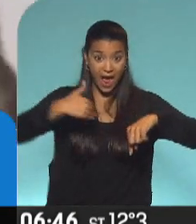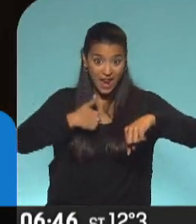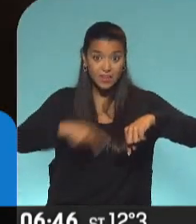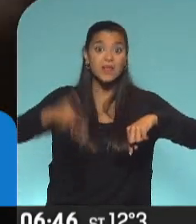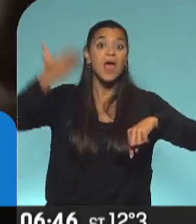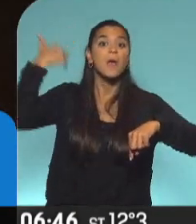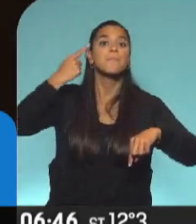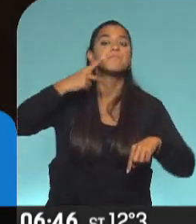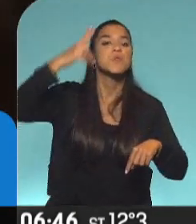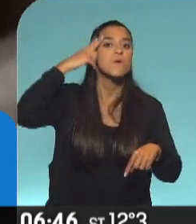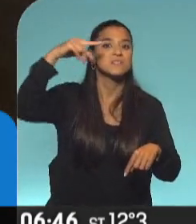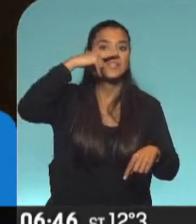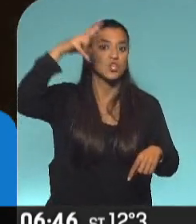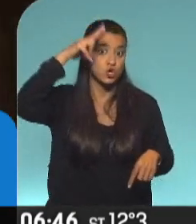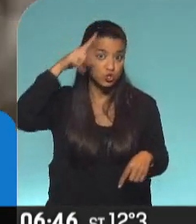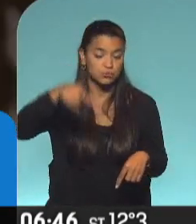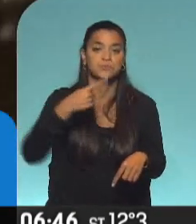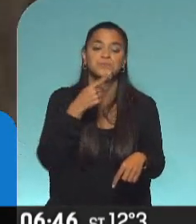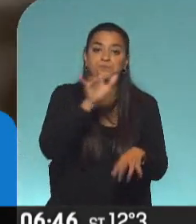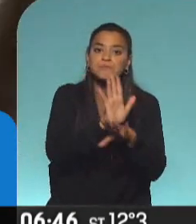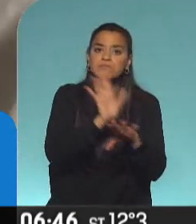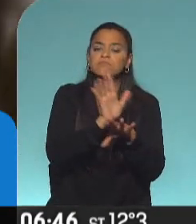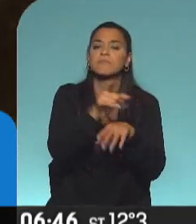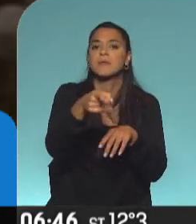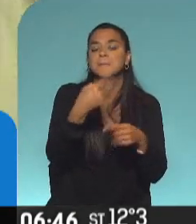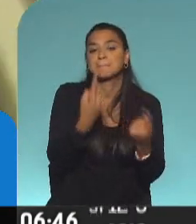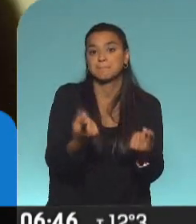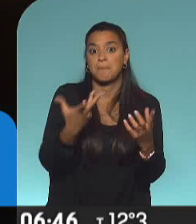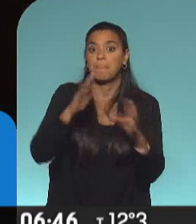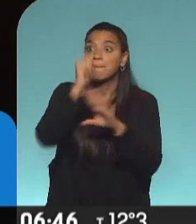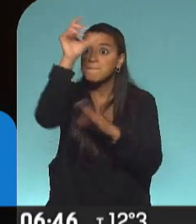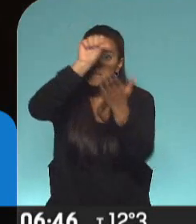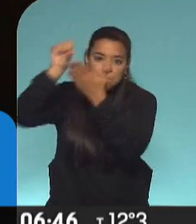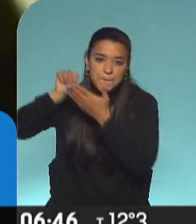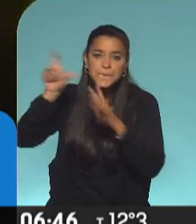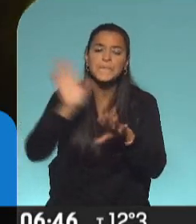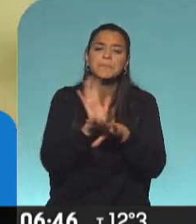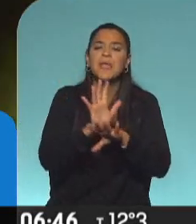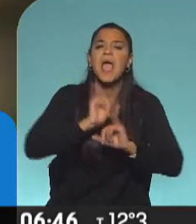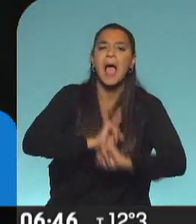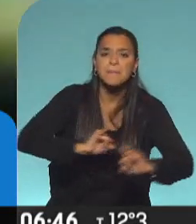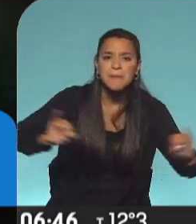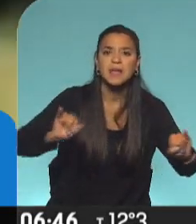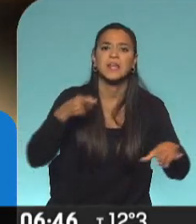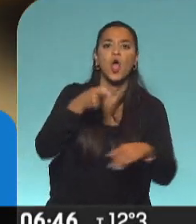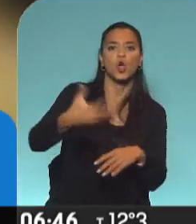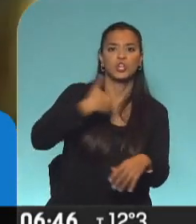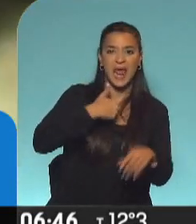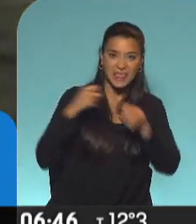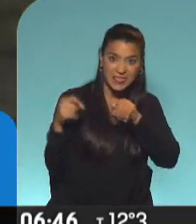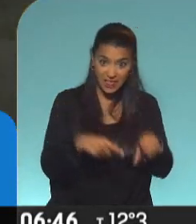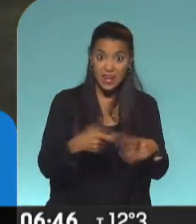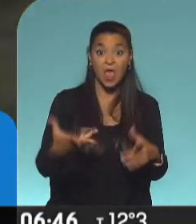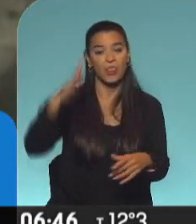en 1978. Para contrarrestar en el exterior lo que denominaban una campaña anti-argentina,